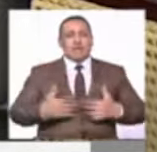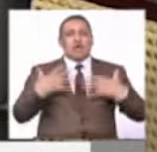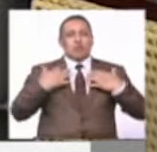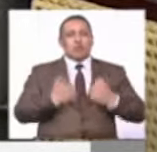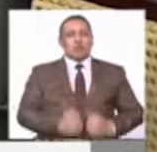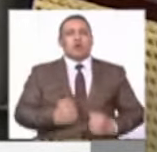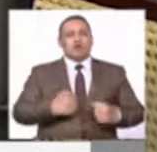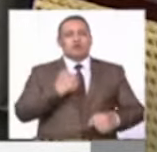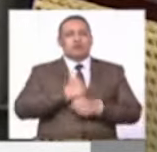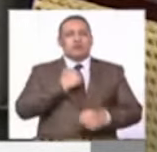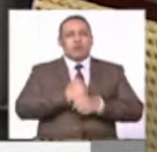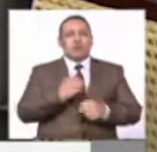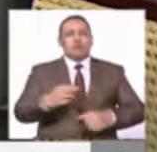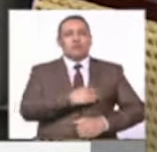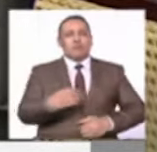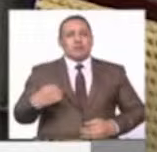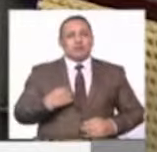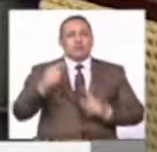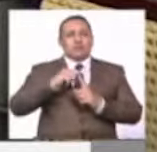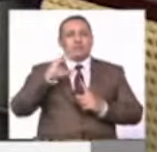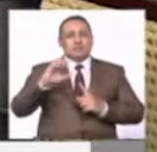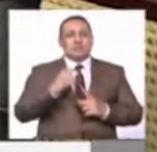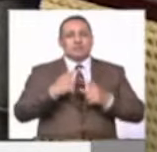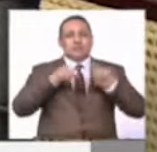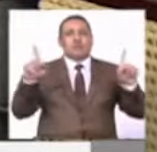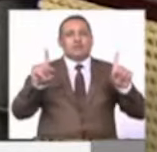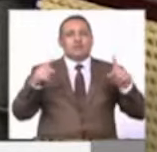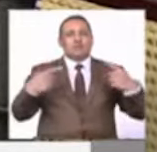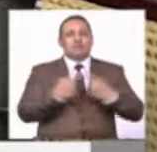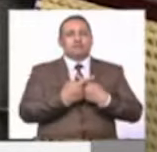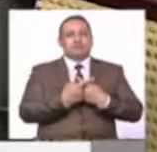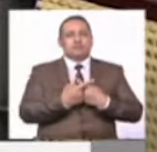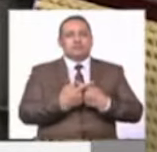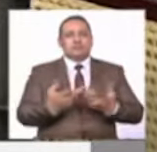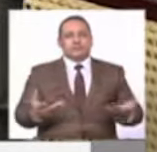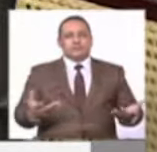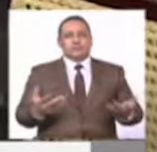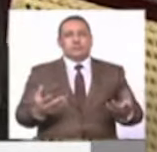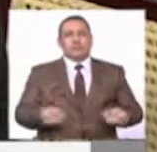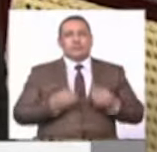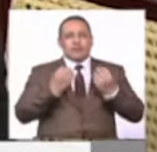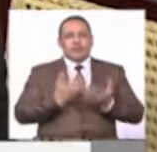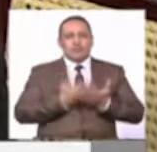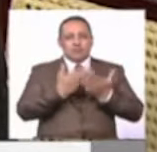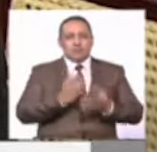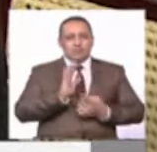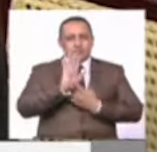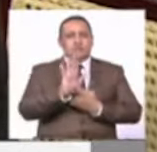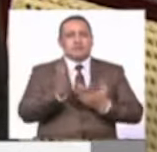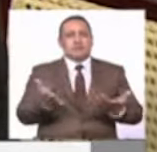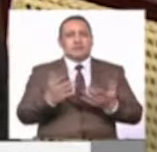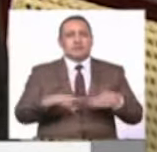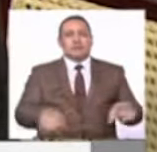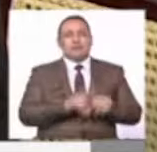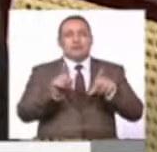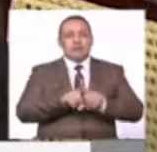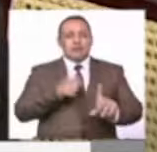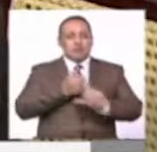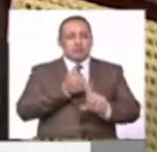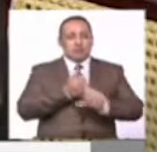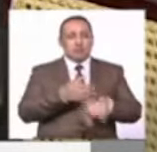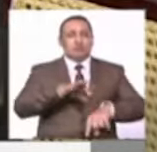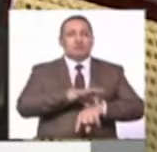ejercicio y miembro del tc opinando todo lo contrario ello también revela que para el propio